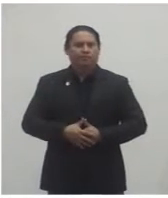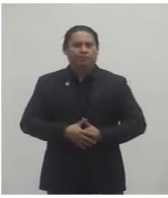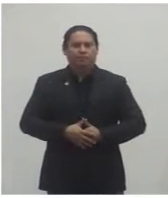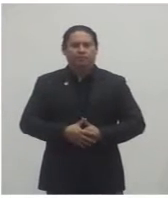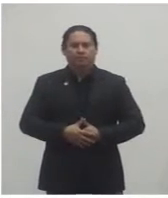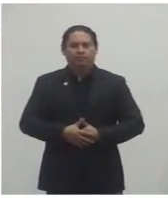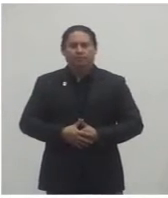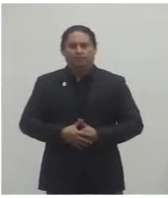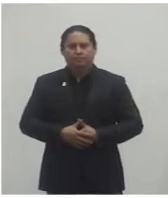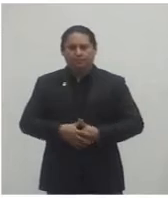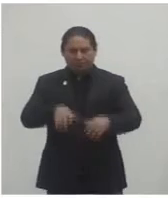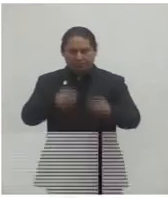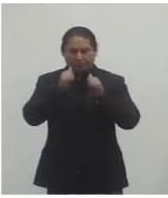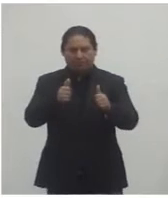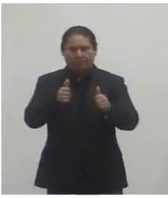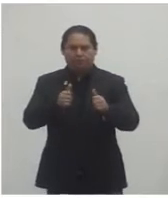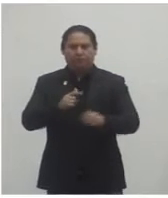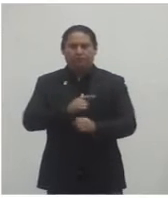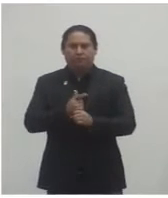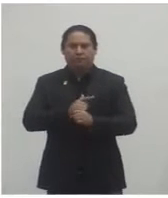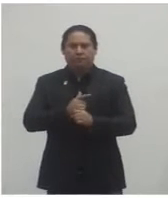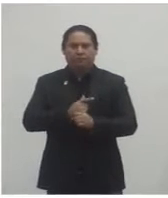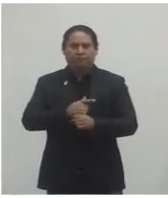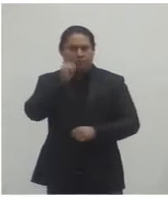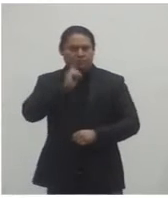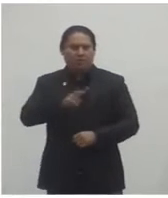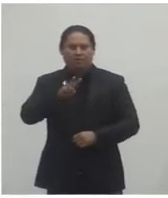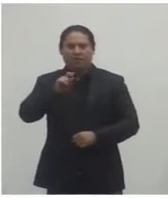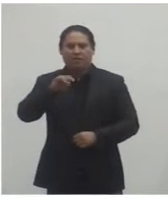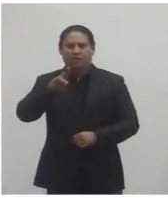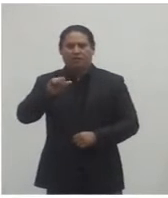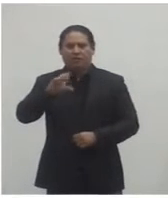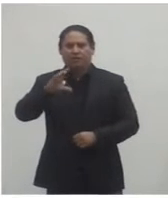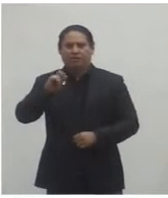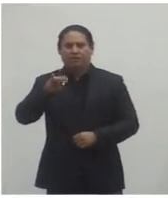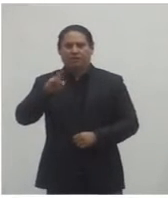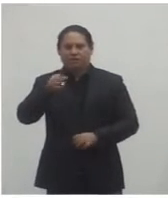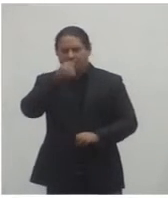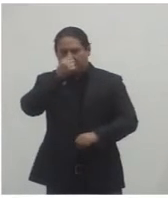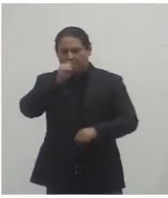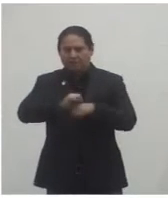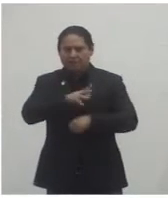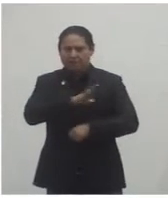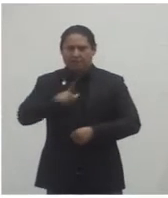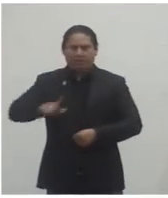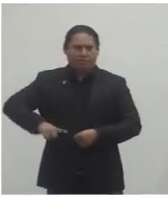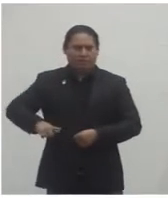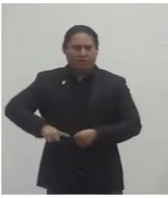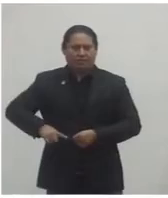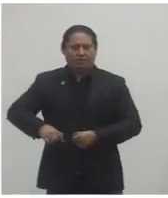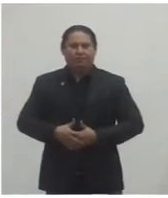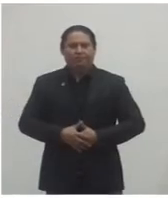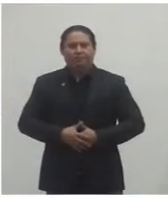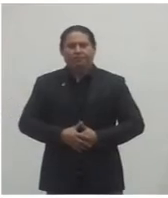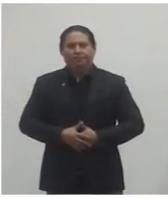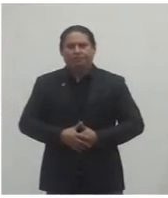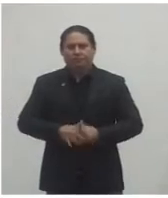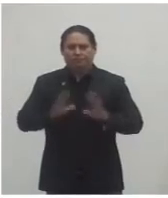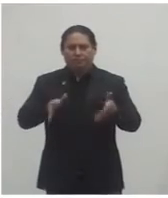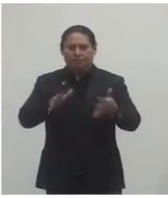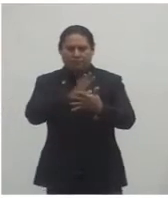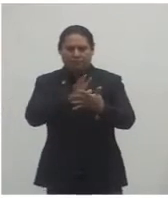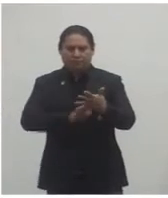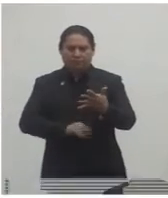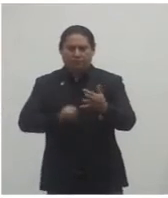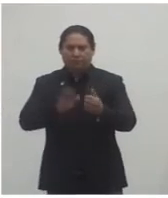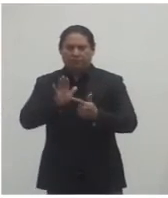afectuoso saludo. Atentamente, licenciada Victoria Cecilia Flores Pérez, Secretaria General de Gobierno. Está leído